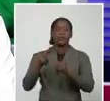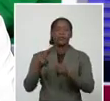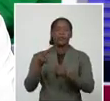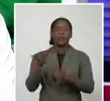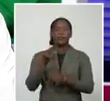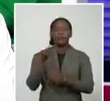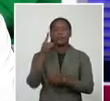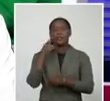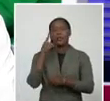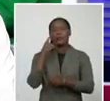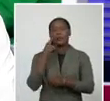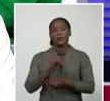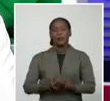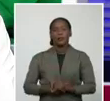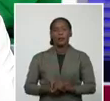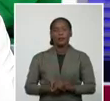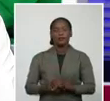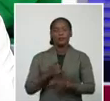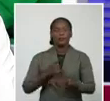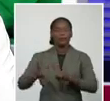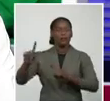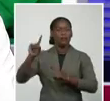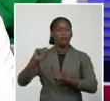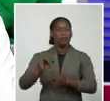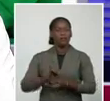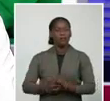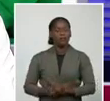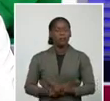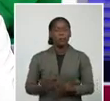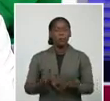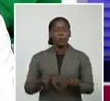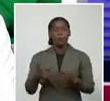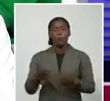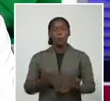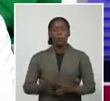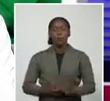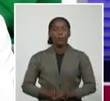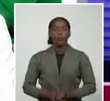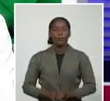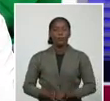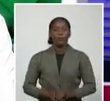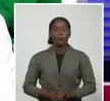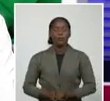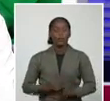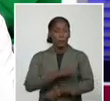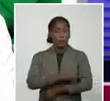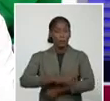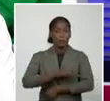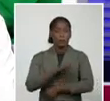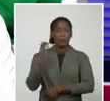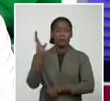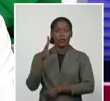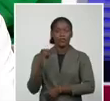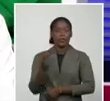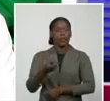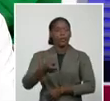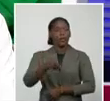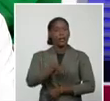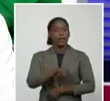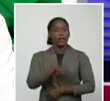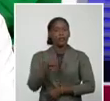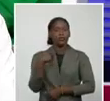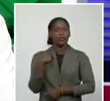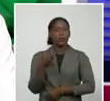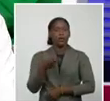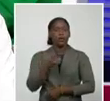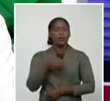si enrarecida, si con una falacia, porque realmente Brasil en el día de ayer y lo estuve buscando ahora